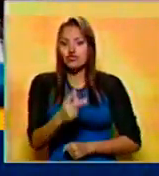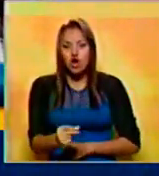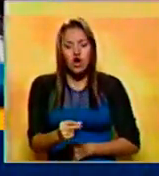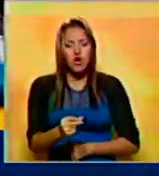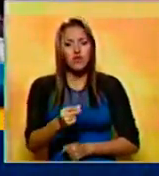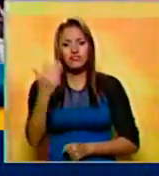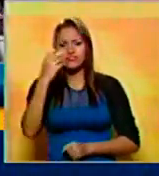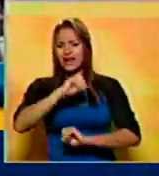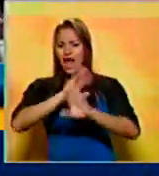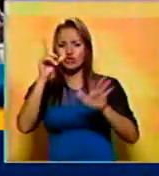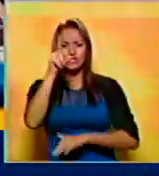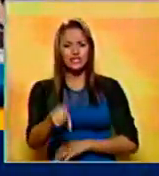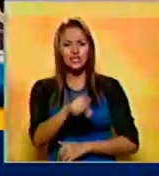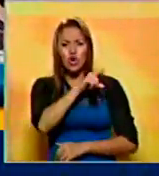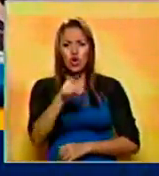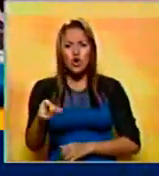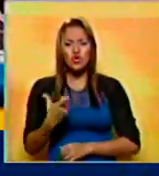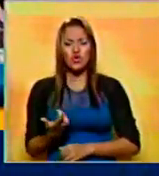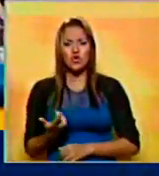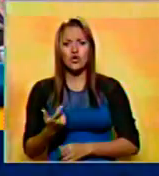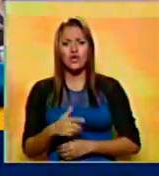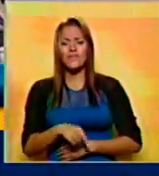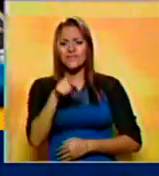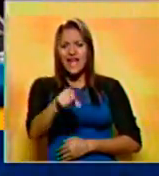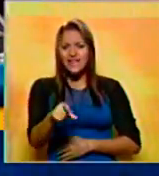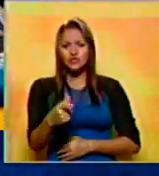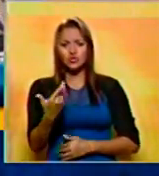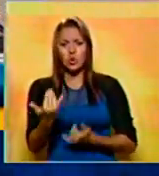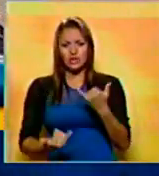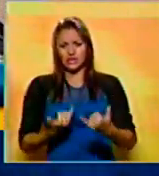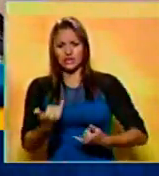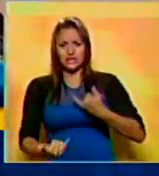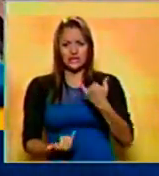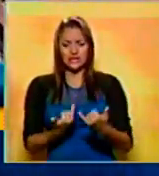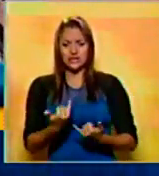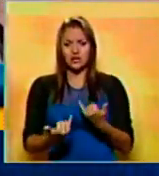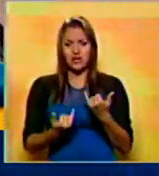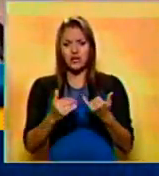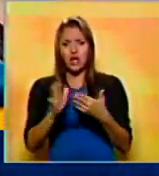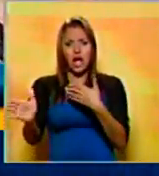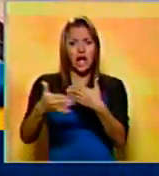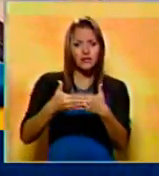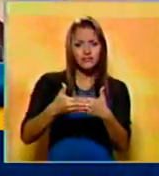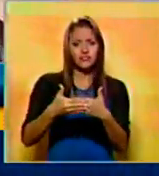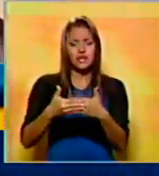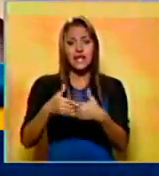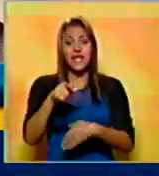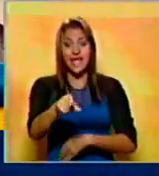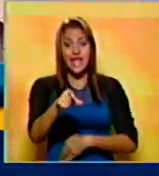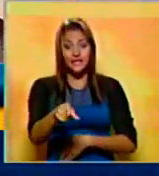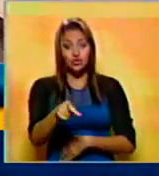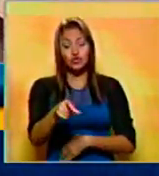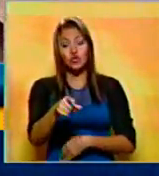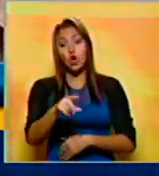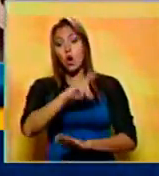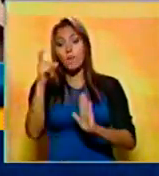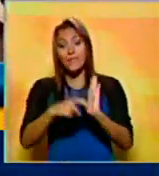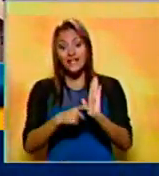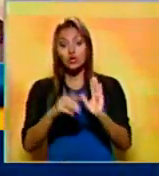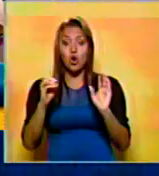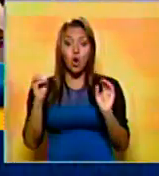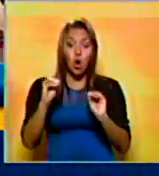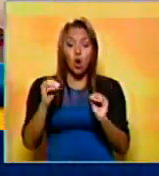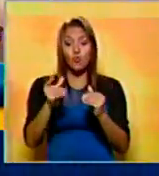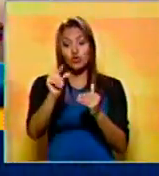claramente definido si la perturbación con el cierre de la vía va a ser parcial o total